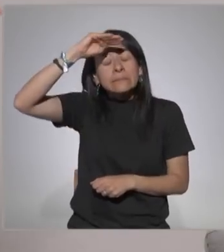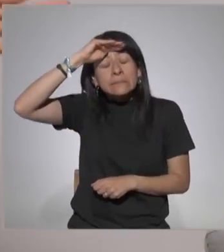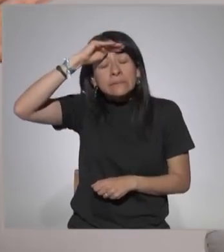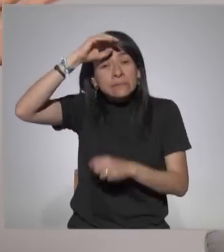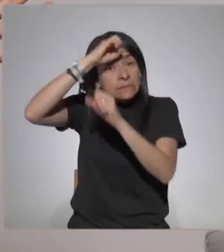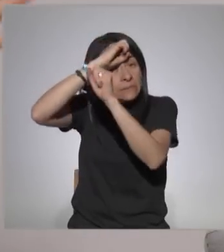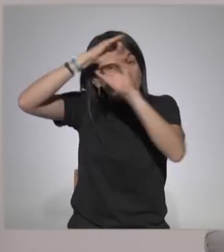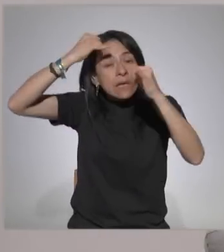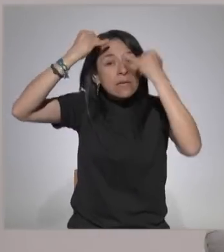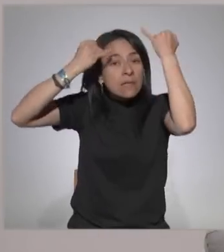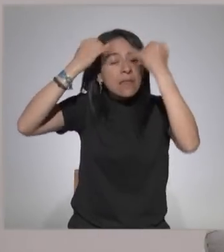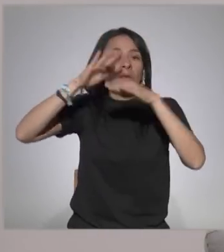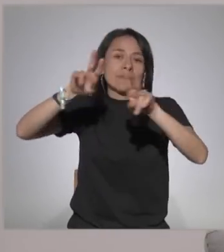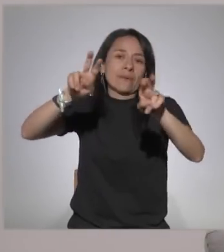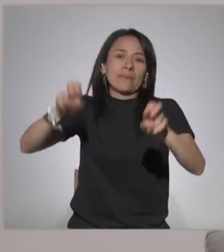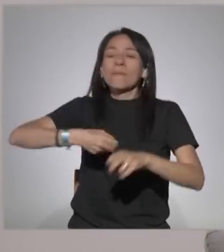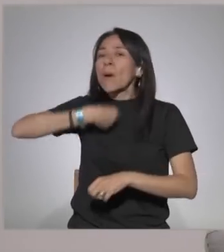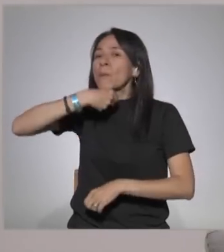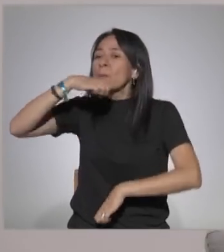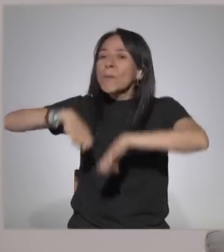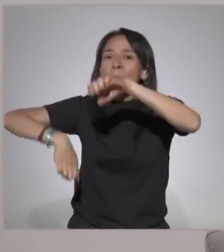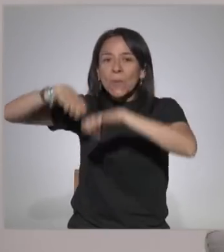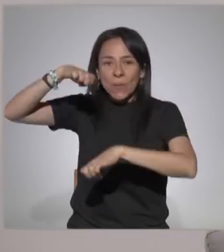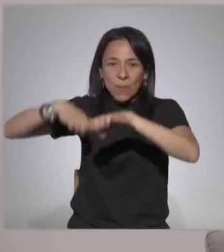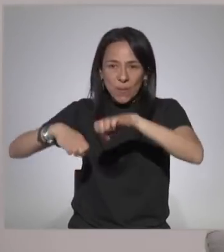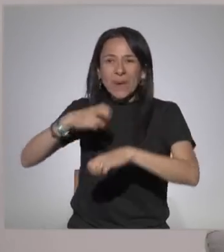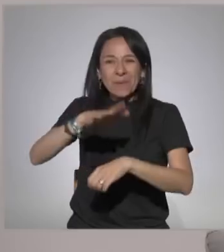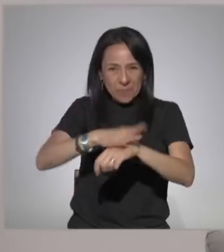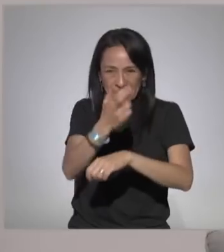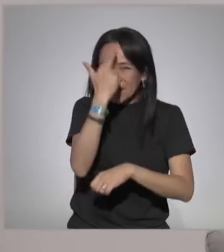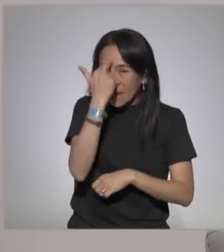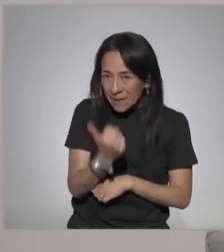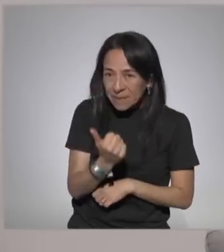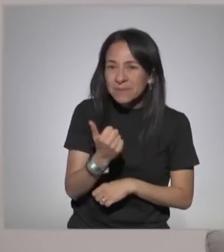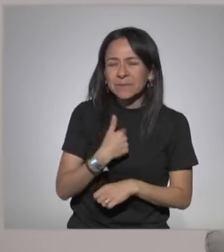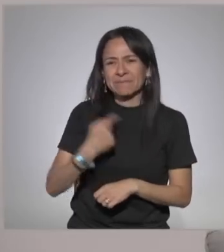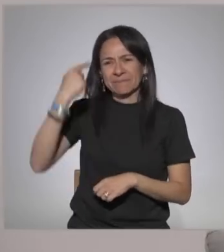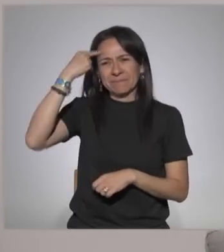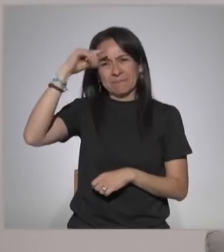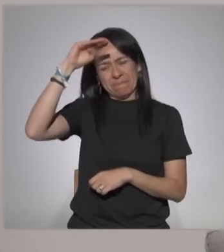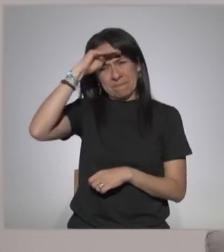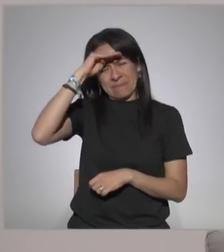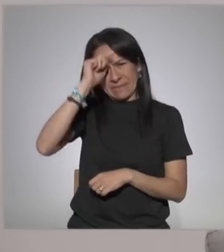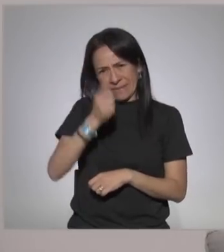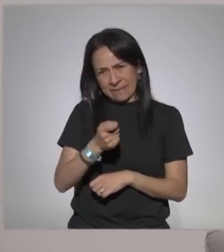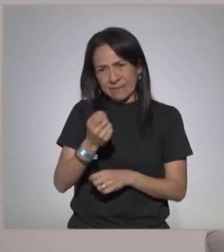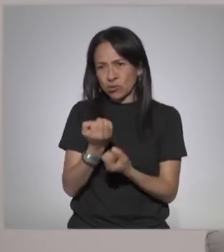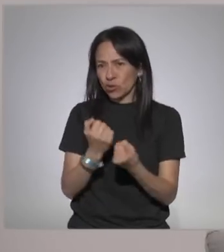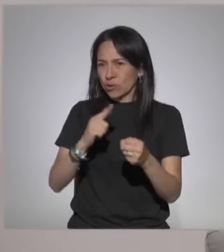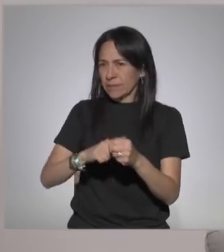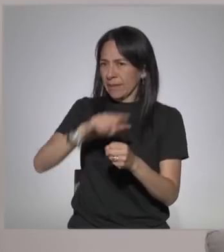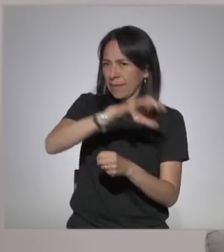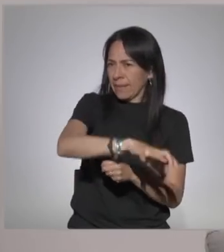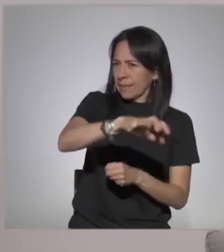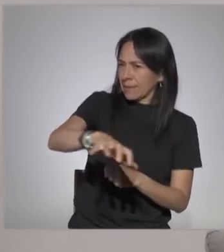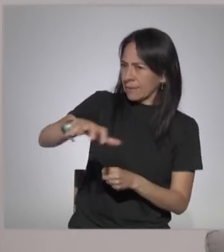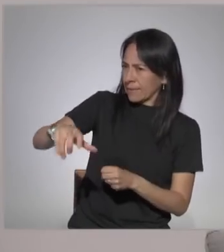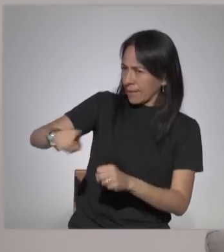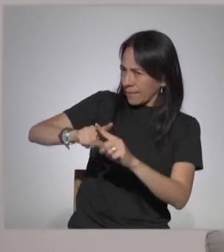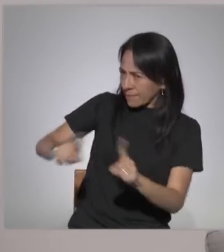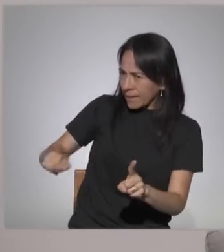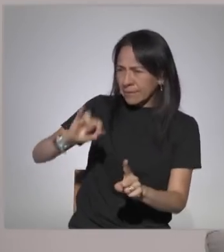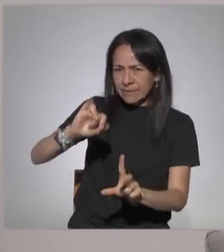también, la pregunta sería si varía en las diferentes sociedades. O sea, si cómo lo percibimos tal vez aquí en México